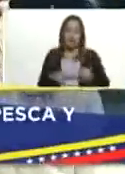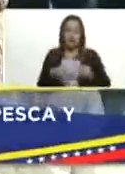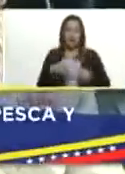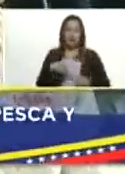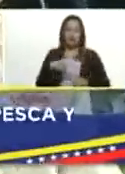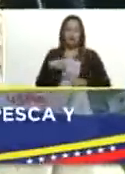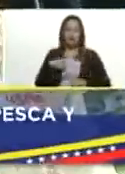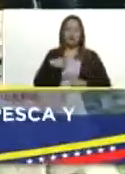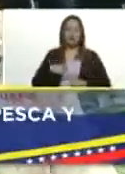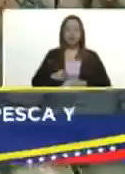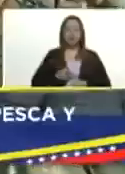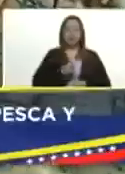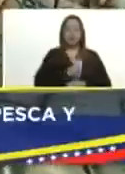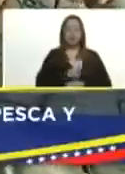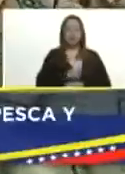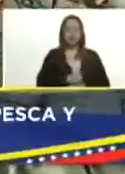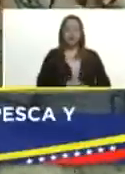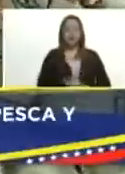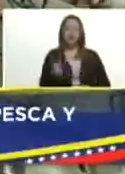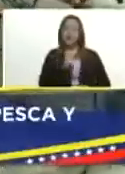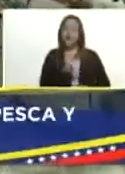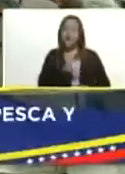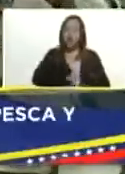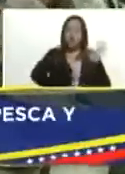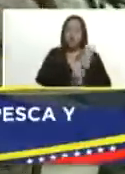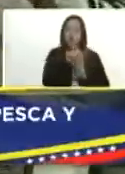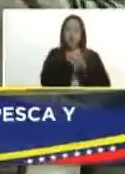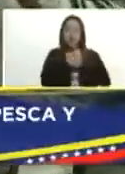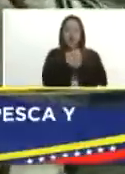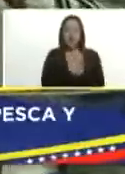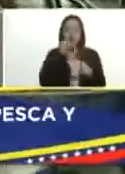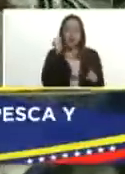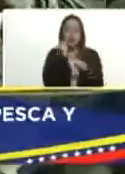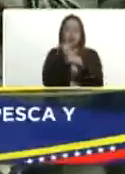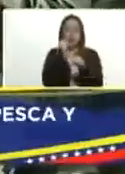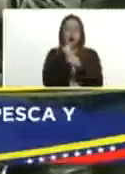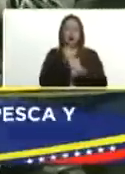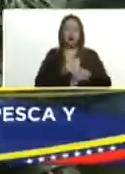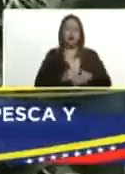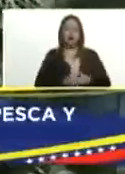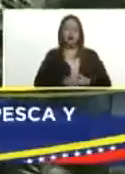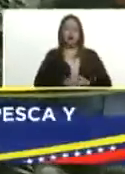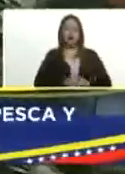de la Venezuela que cree, que ama, que crece, que trabaja.